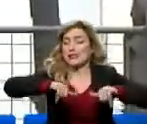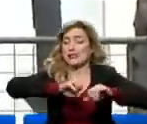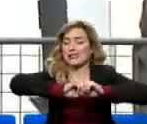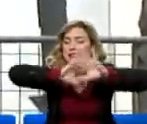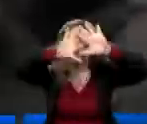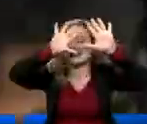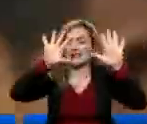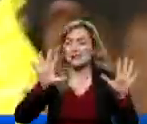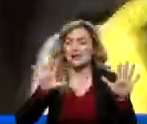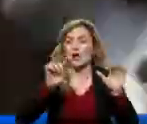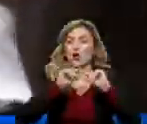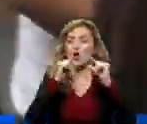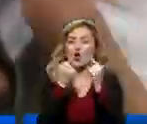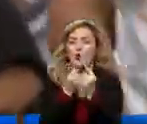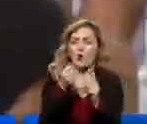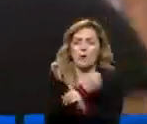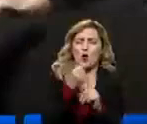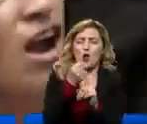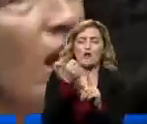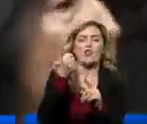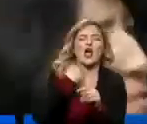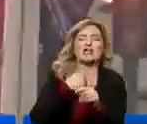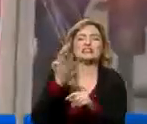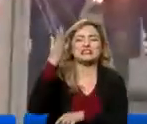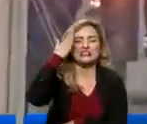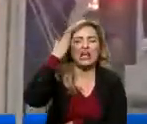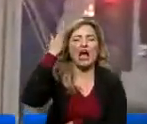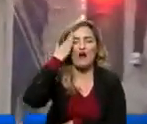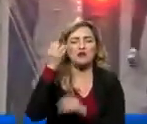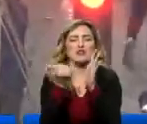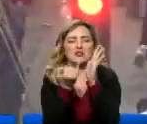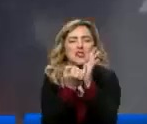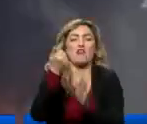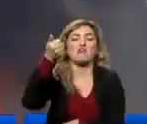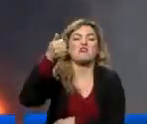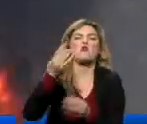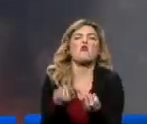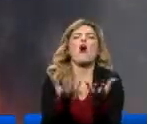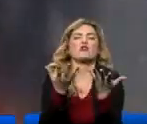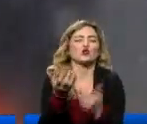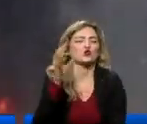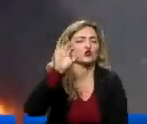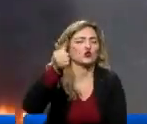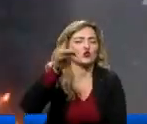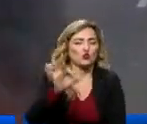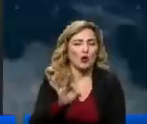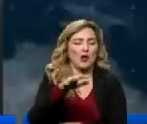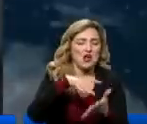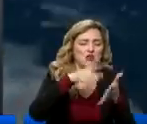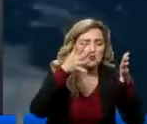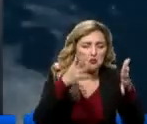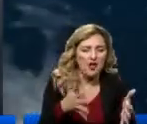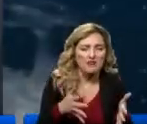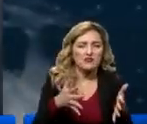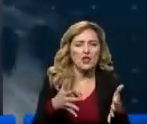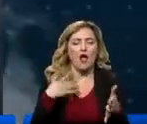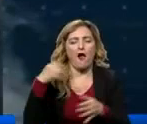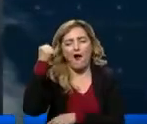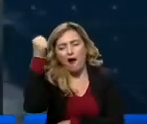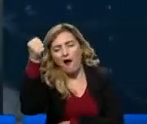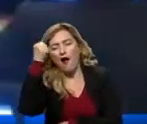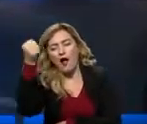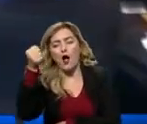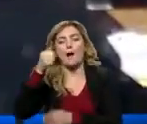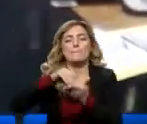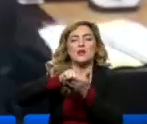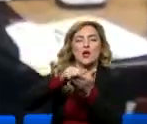menciona ya a 19 grupos violentos identificados. En la lista hay estudiantes, activistas y miembros de partidos políticos de izquierda.